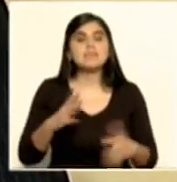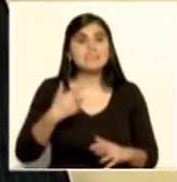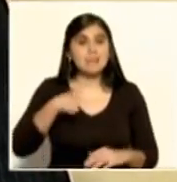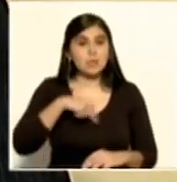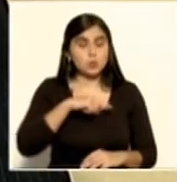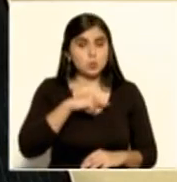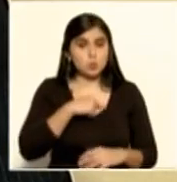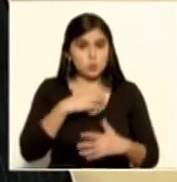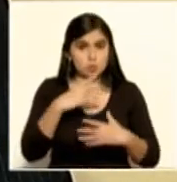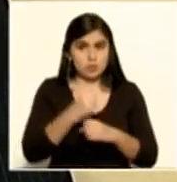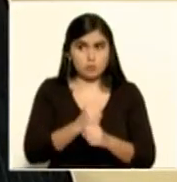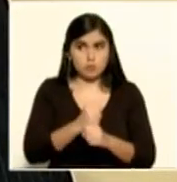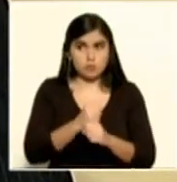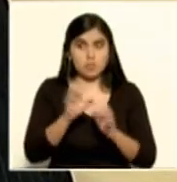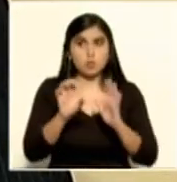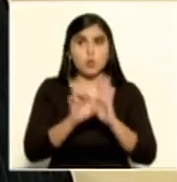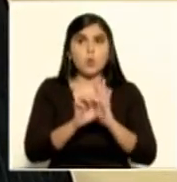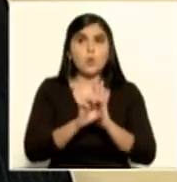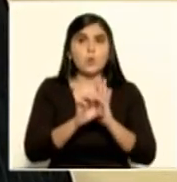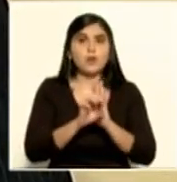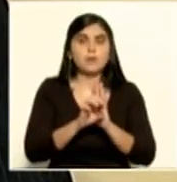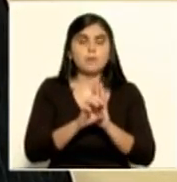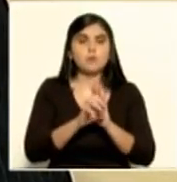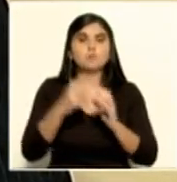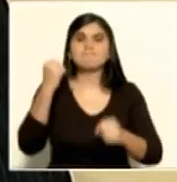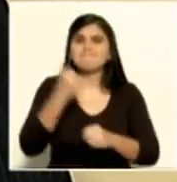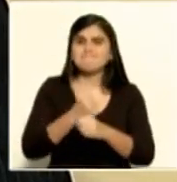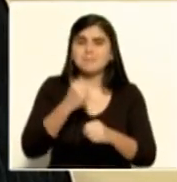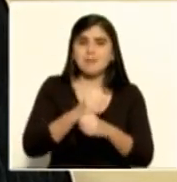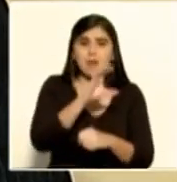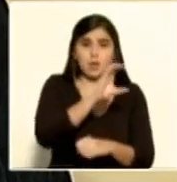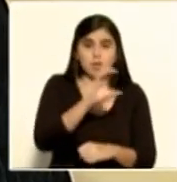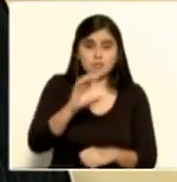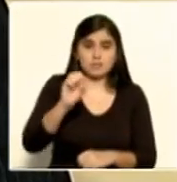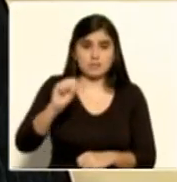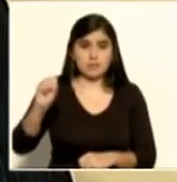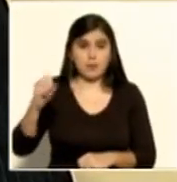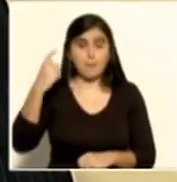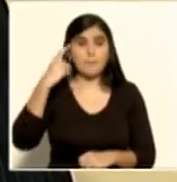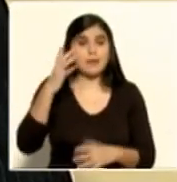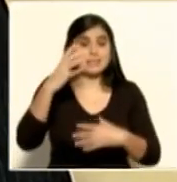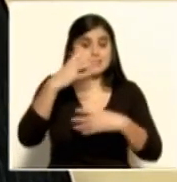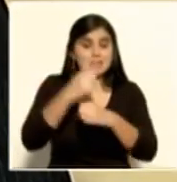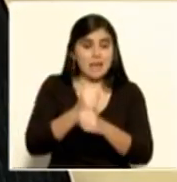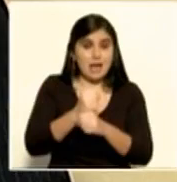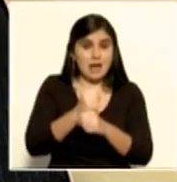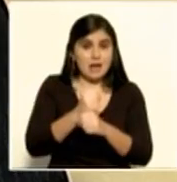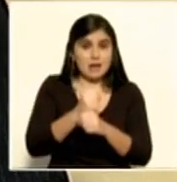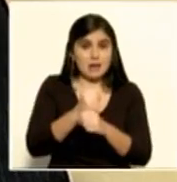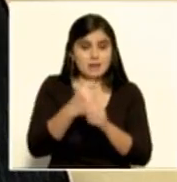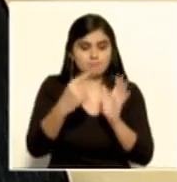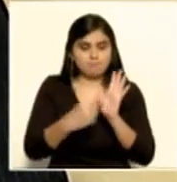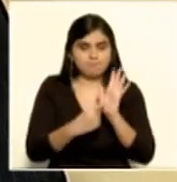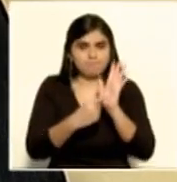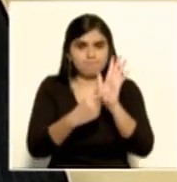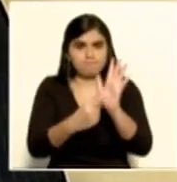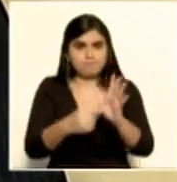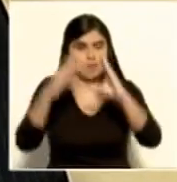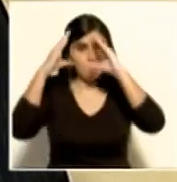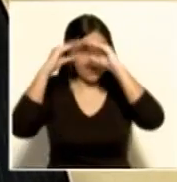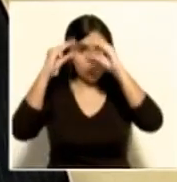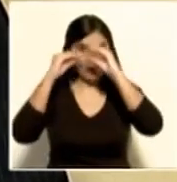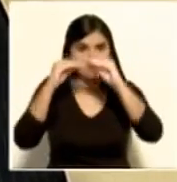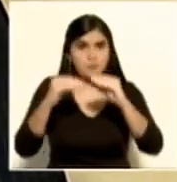haciendo, por ejemplo, trabajando con la caja para que se haga la notificación de la cuarentena que tiene